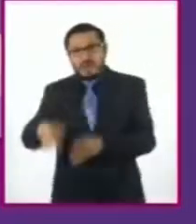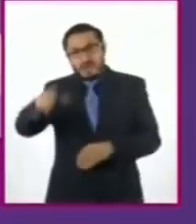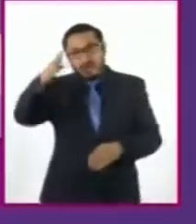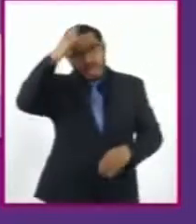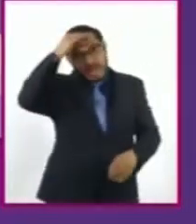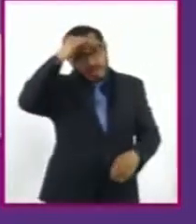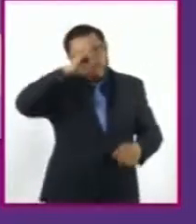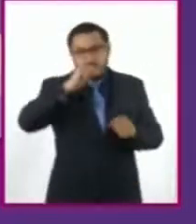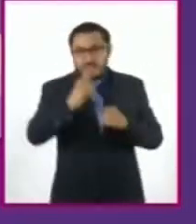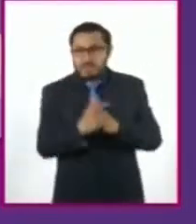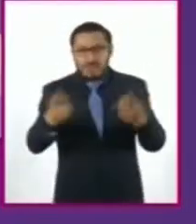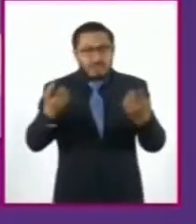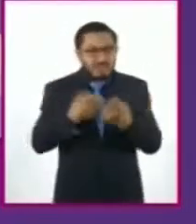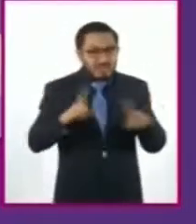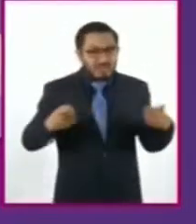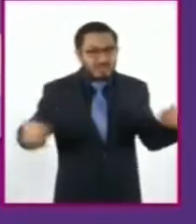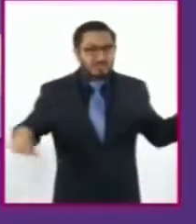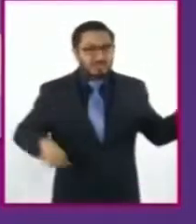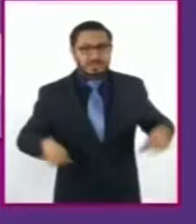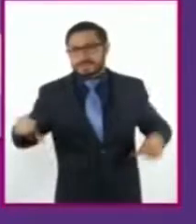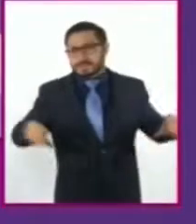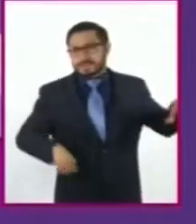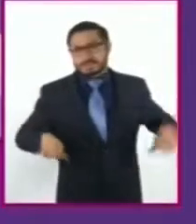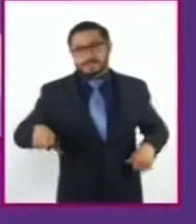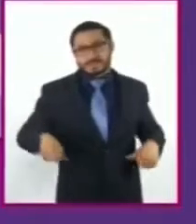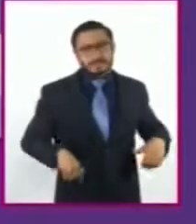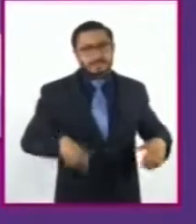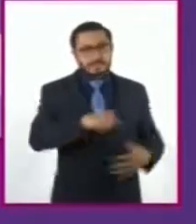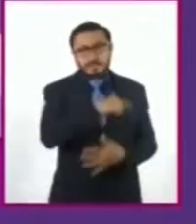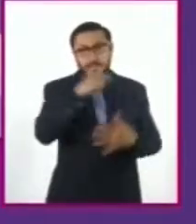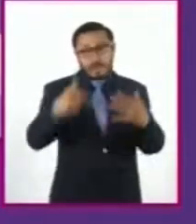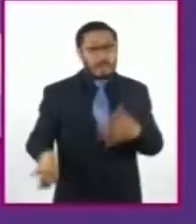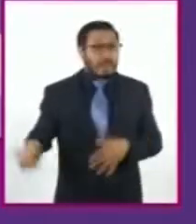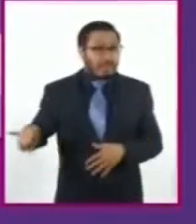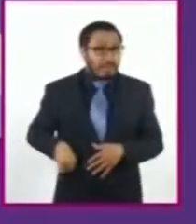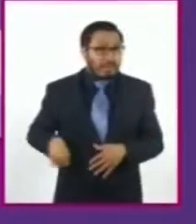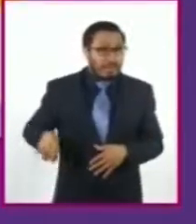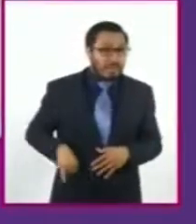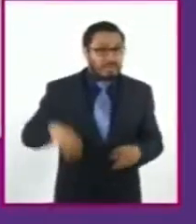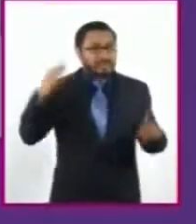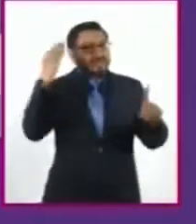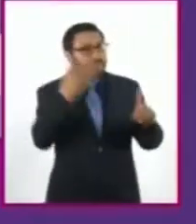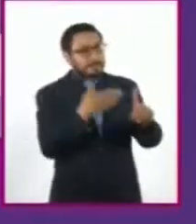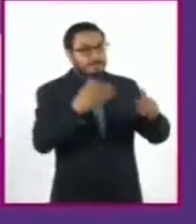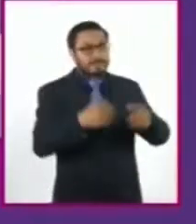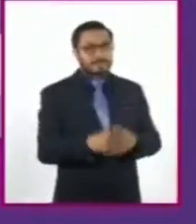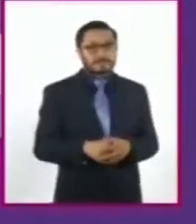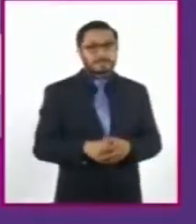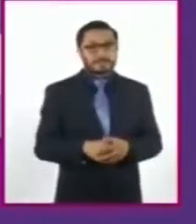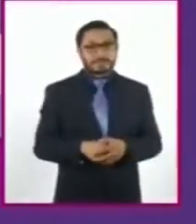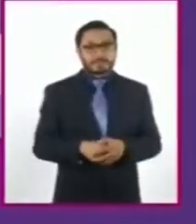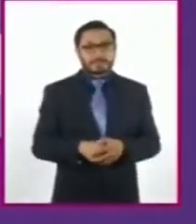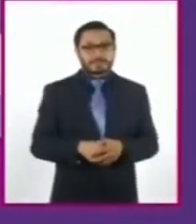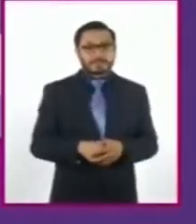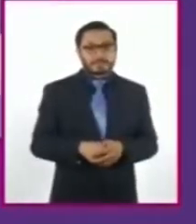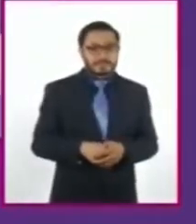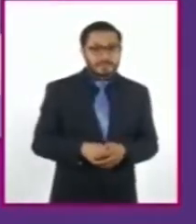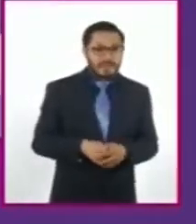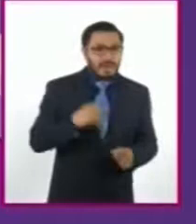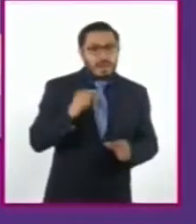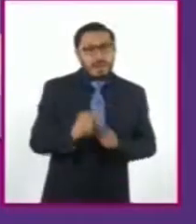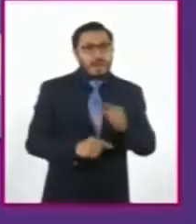desempeñar alguna actividad, con los intereses y aspiraciones que se van